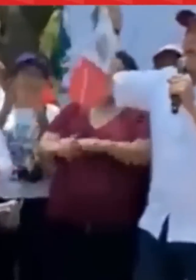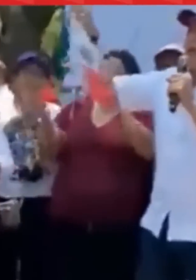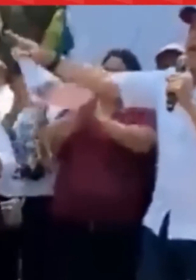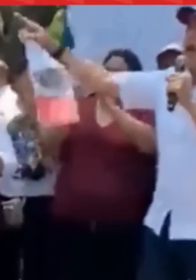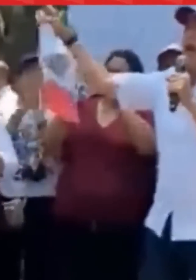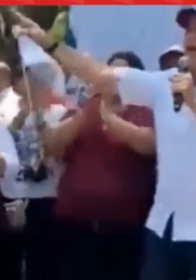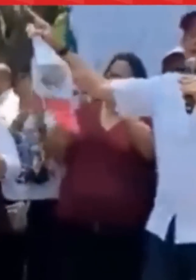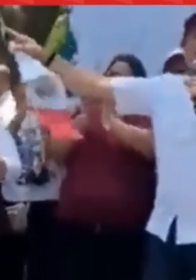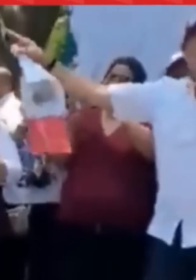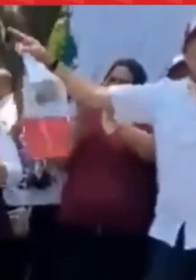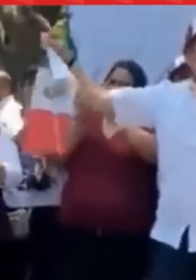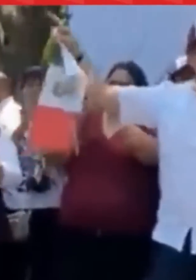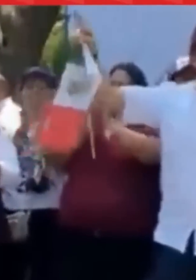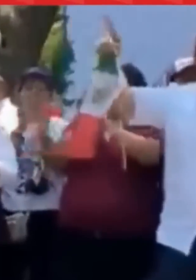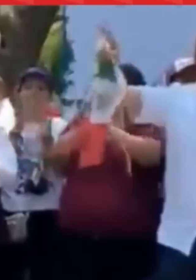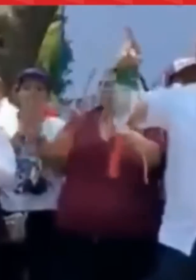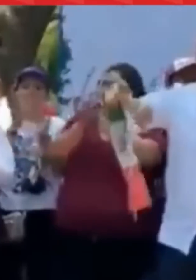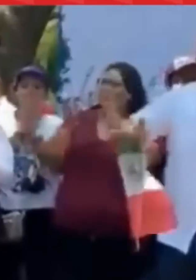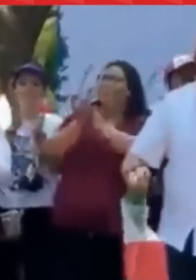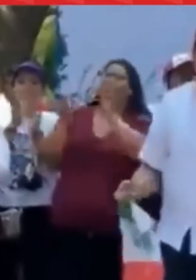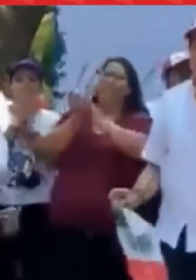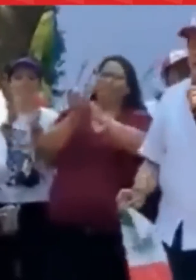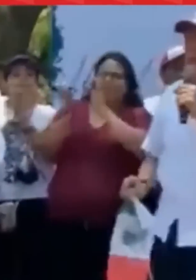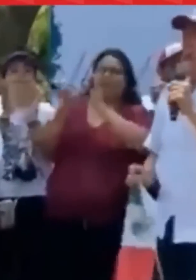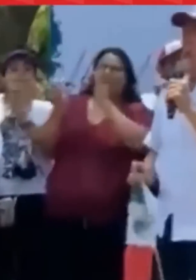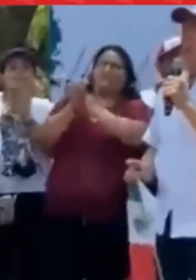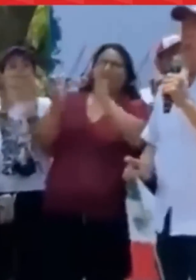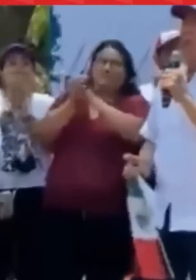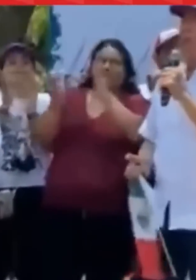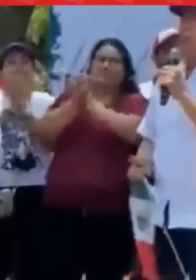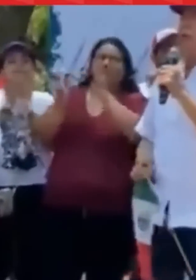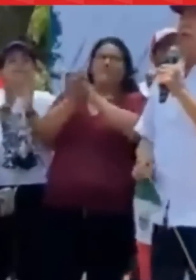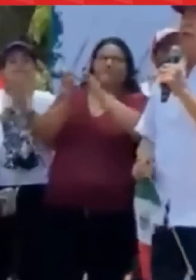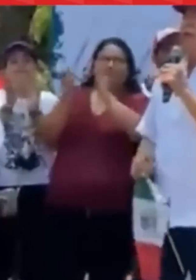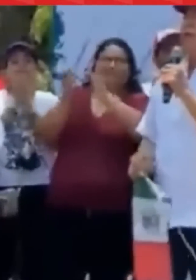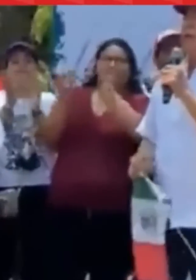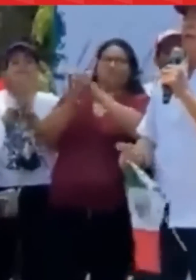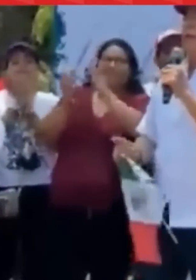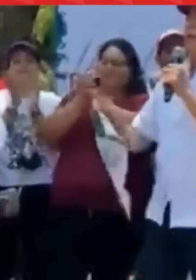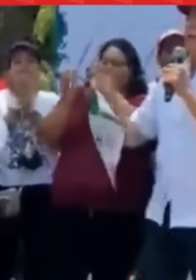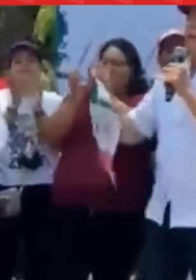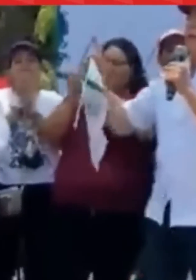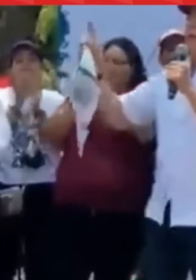traidores, que se hagan responsables de sus actos